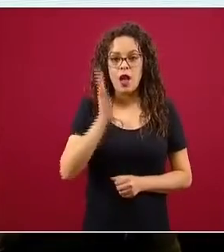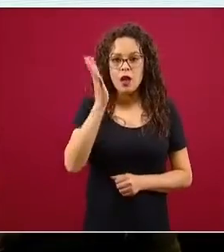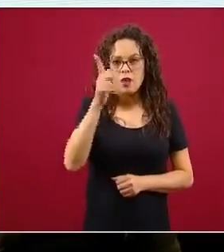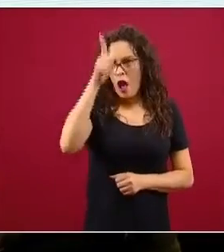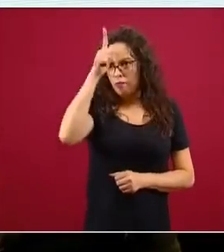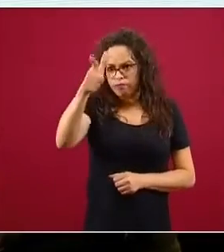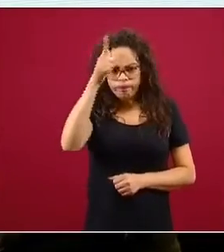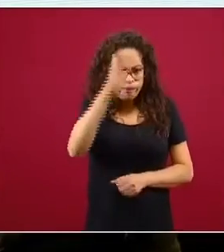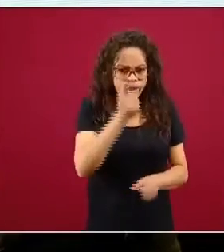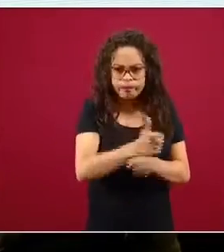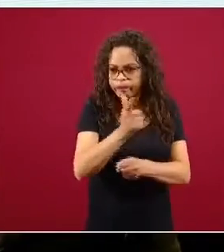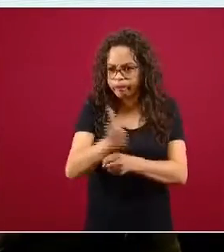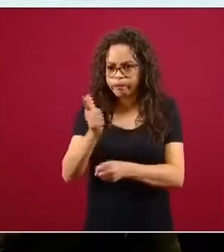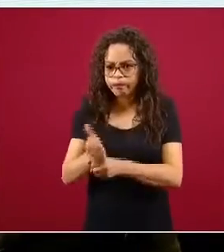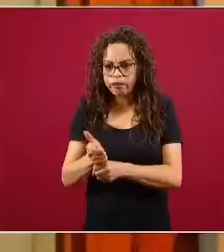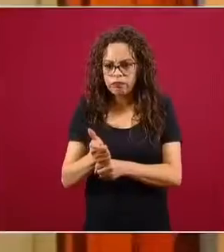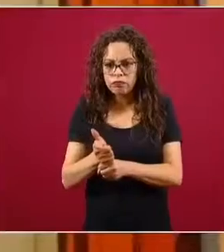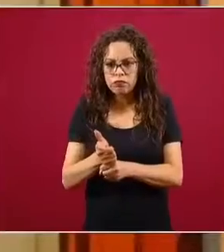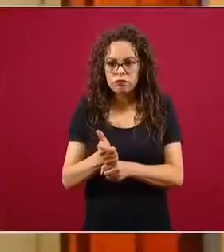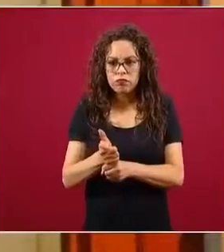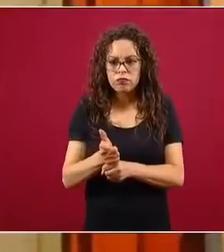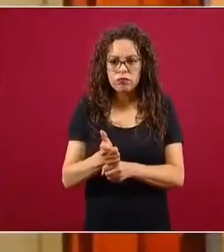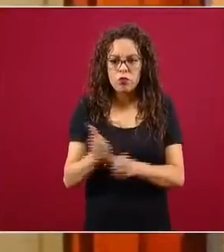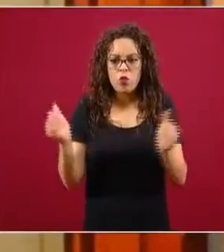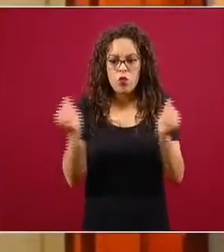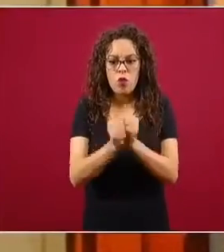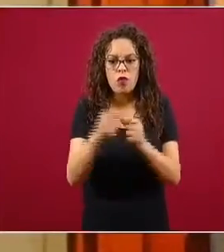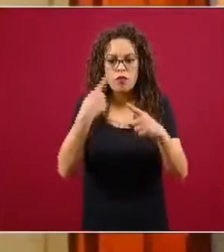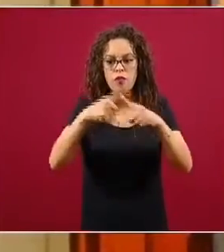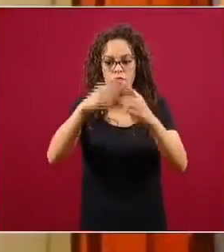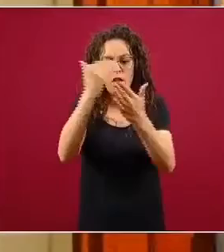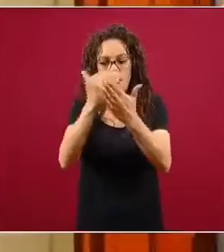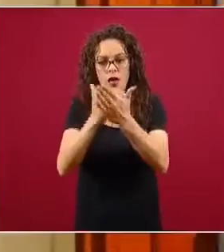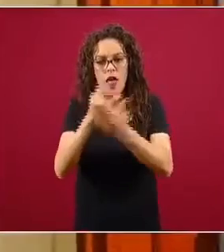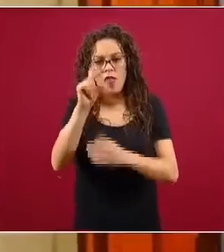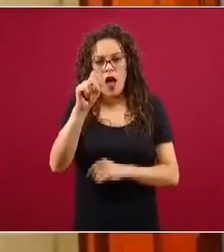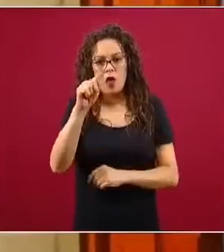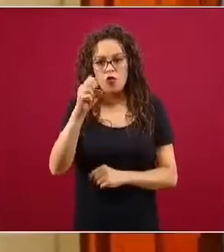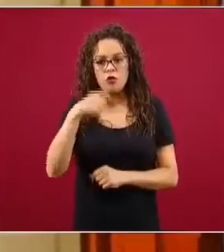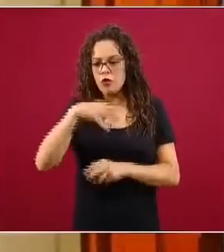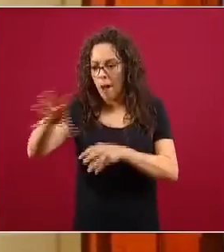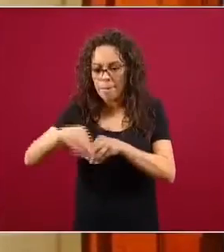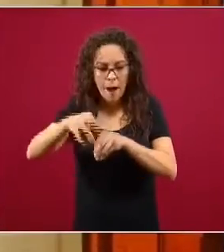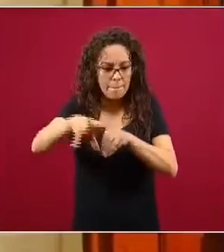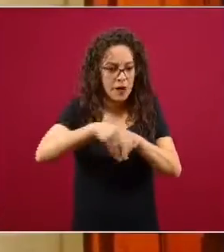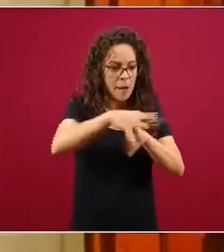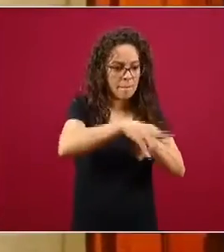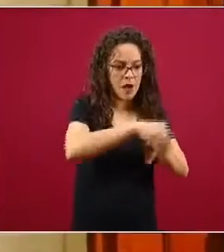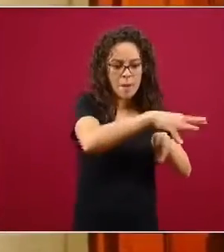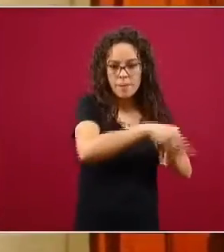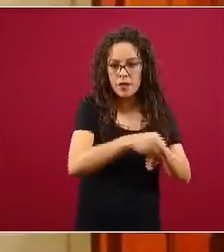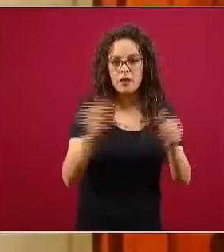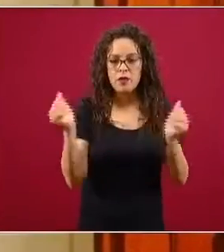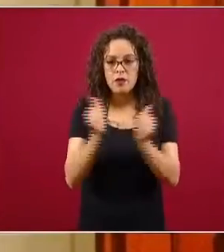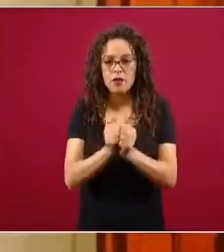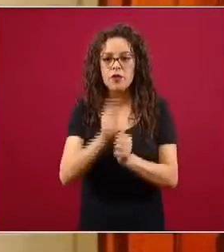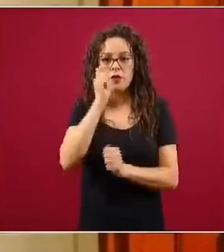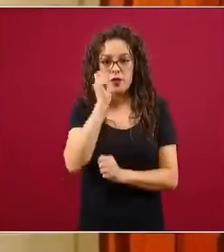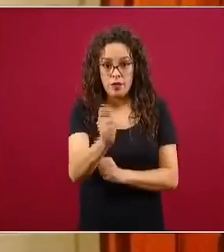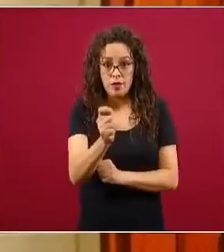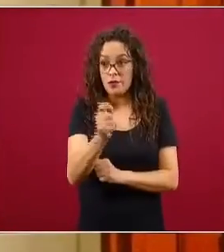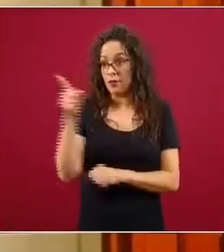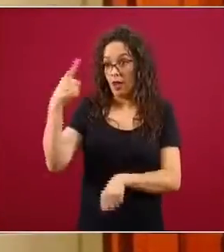otras ocasiones, con los datos que hemos ido recolectando a través de los datos de